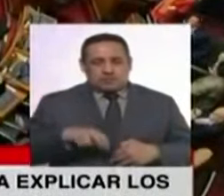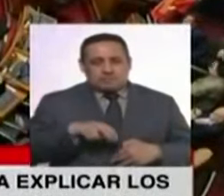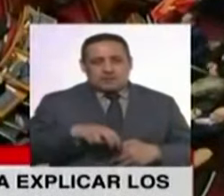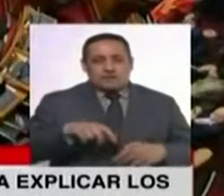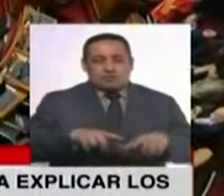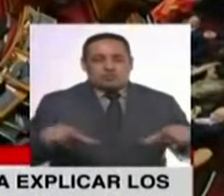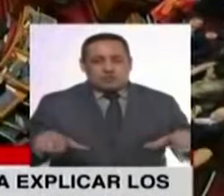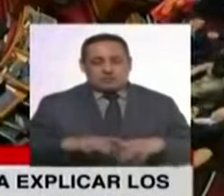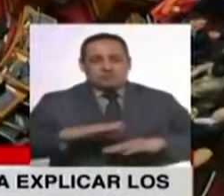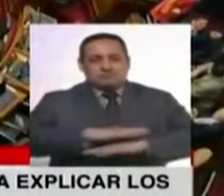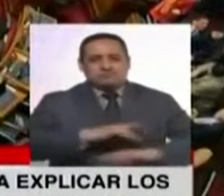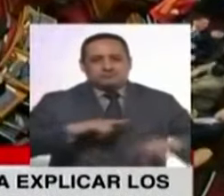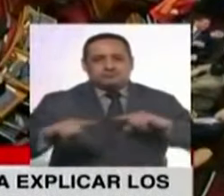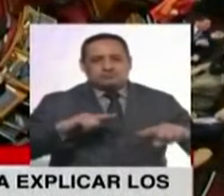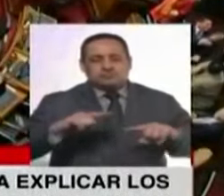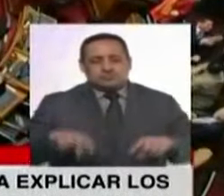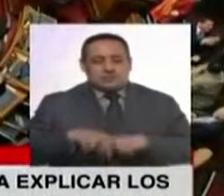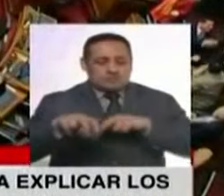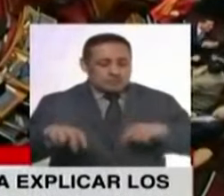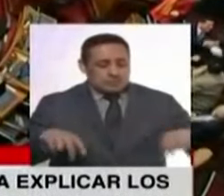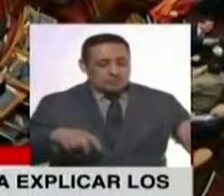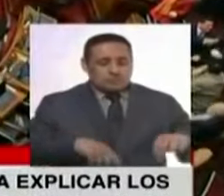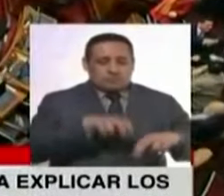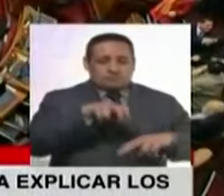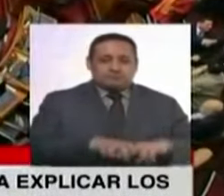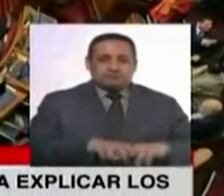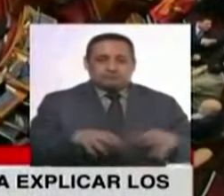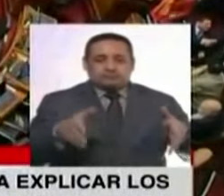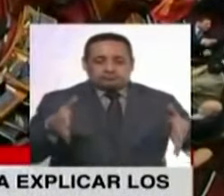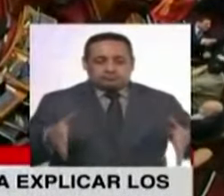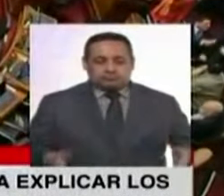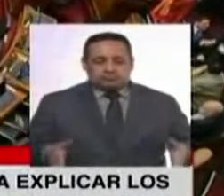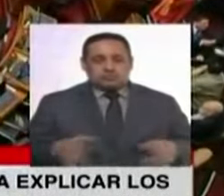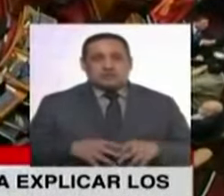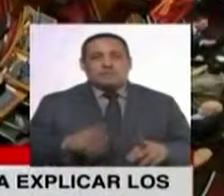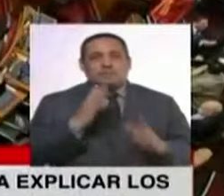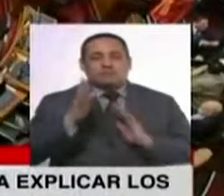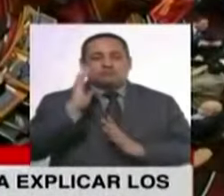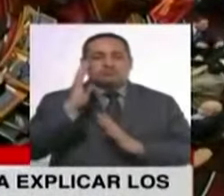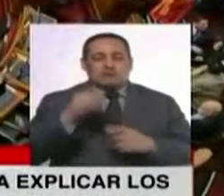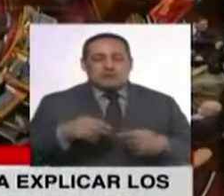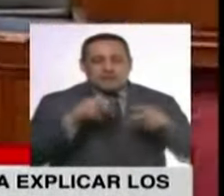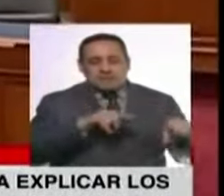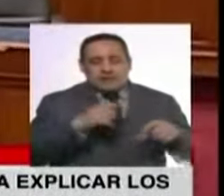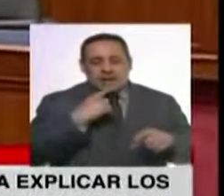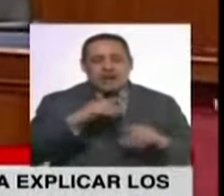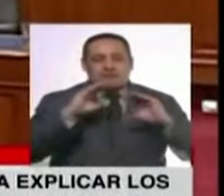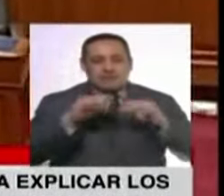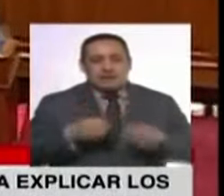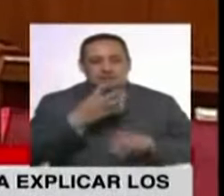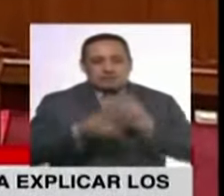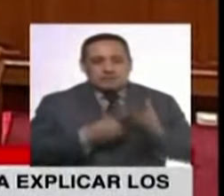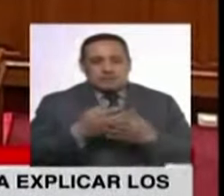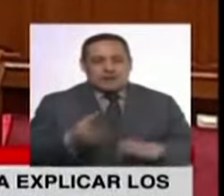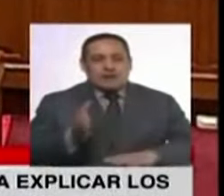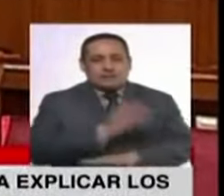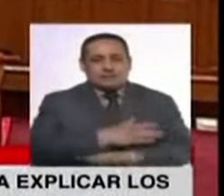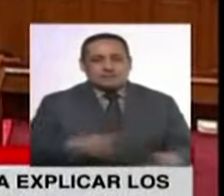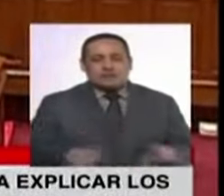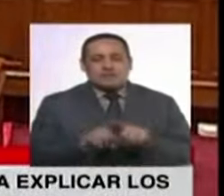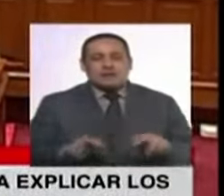o de la mesa de conducción de los debates para ubicarse en el actriz respectivo en donde va a proceder como decíamos